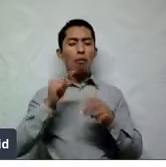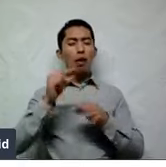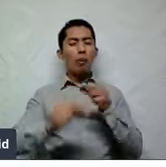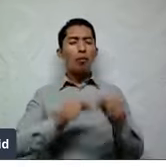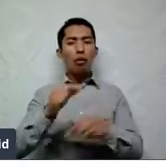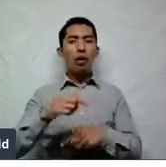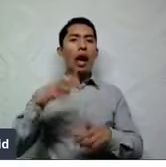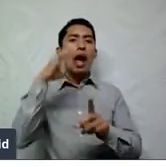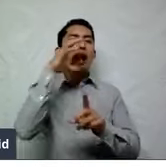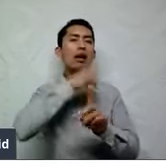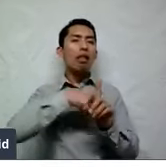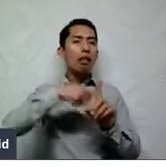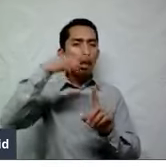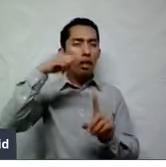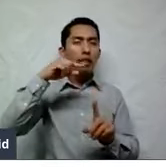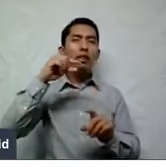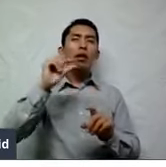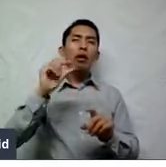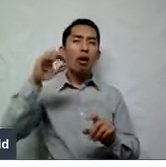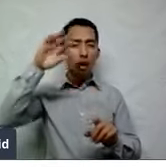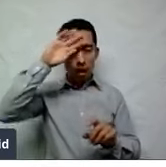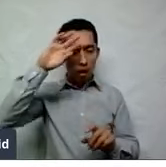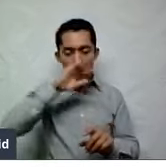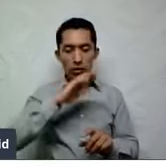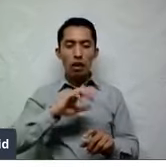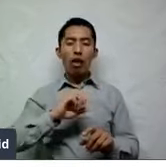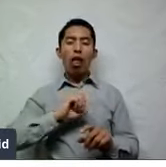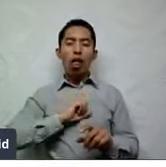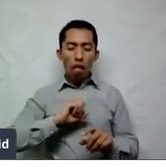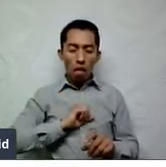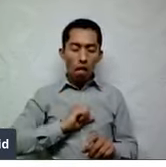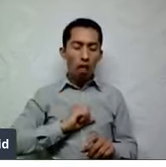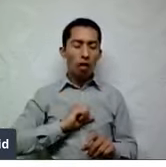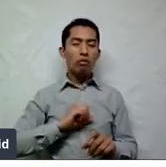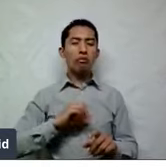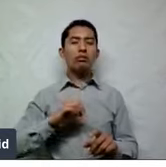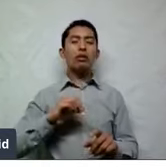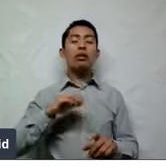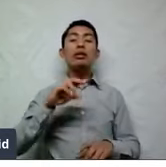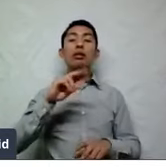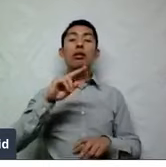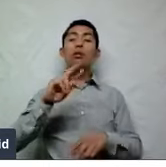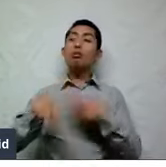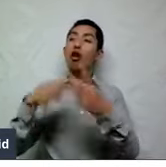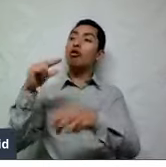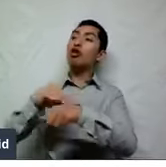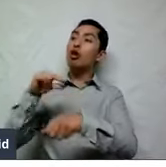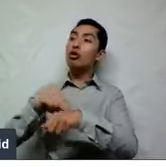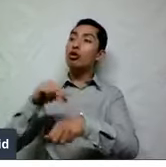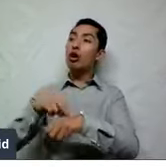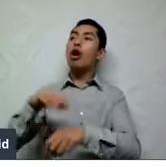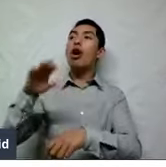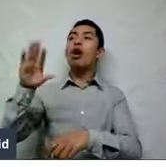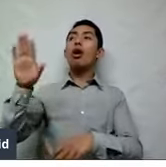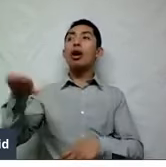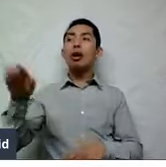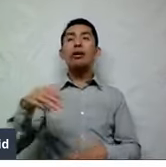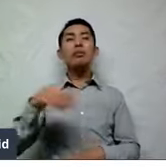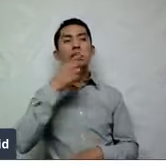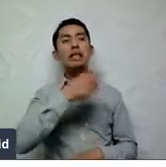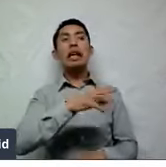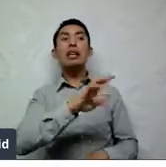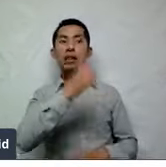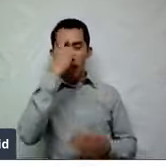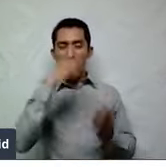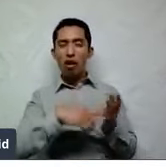calentura, con dolor de cabeza, con tos, y voy con mi médico y me dice él, oye, tienes esto, es probable